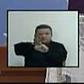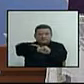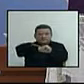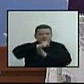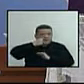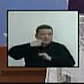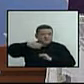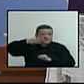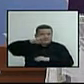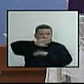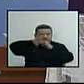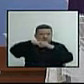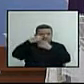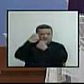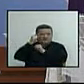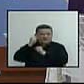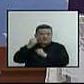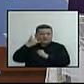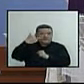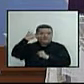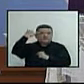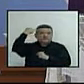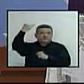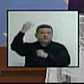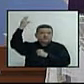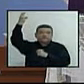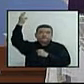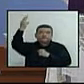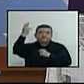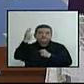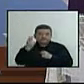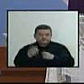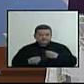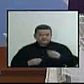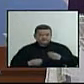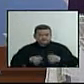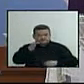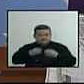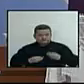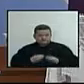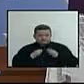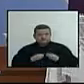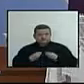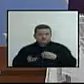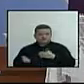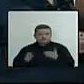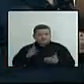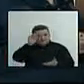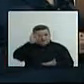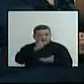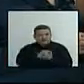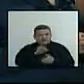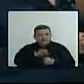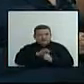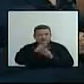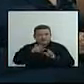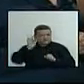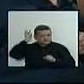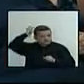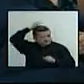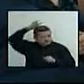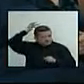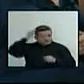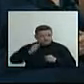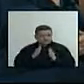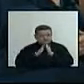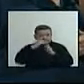Dios, Padre Todopoderoso. Desde allá venirá a juzgar a vivos y muertos. Creo en el Espíritu Santo, la